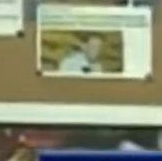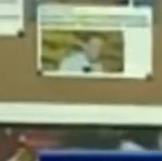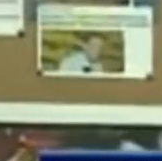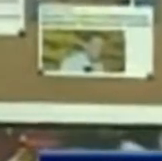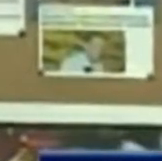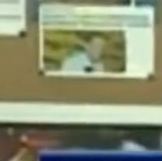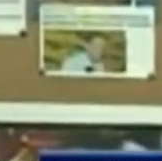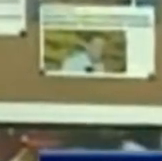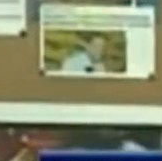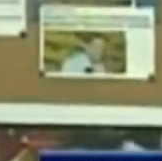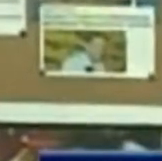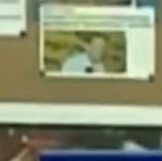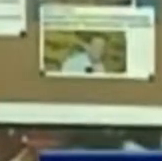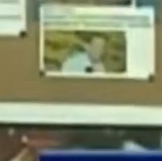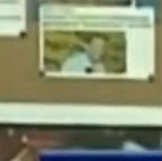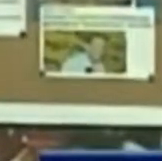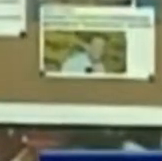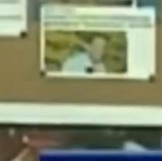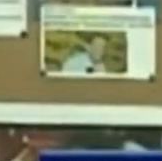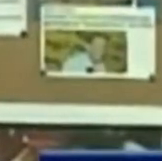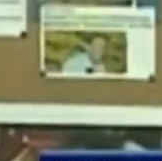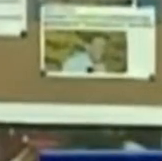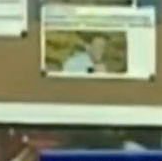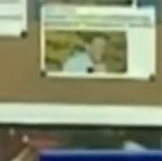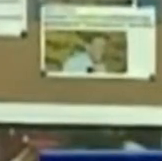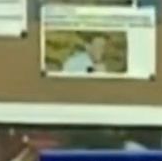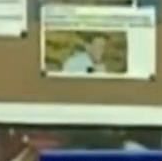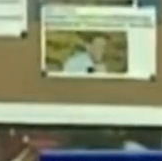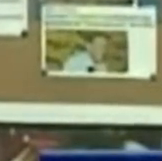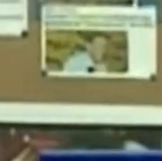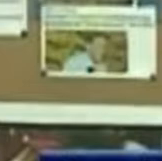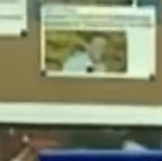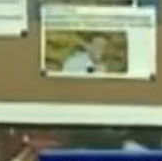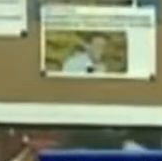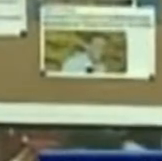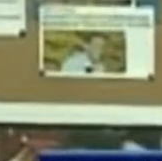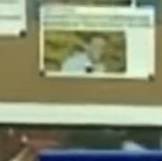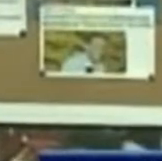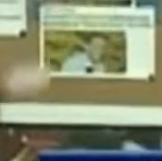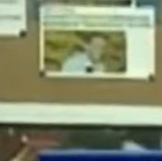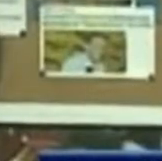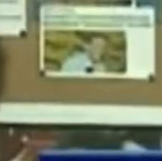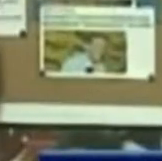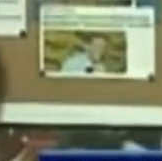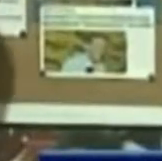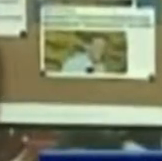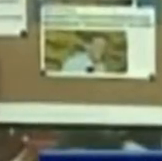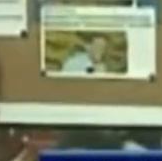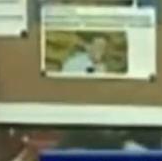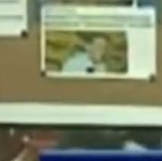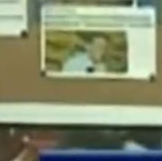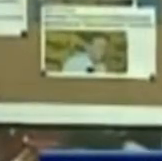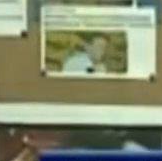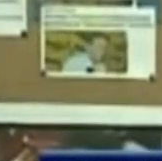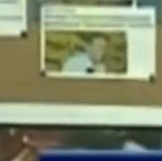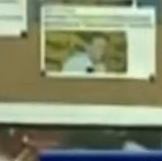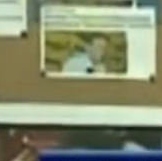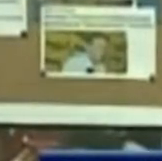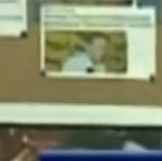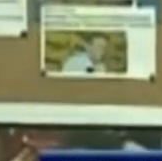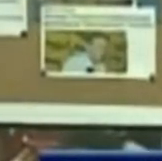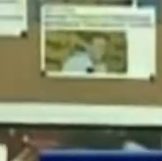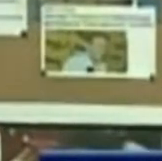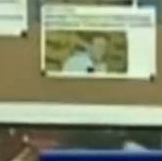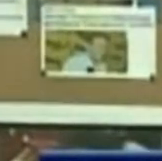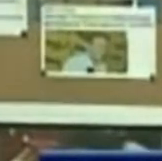la ponemos cero siete para ver si le da la nota con lo que traía antes